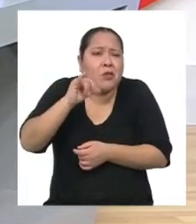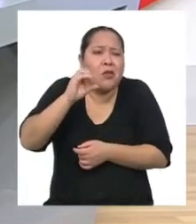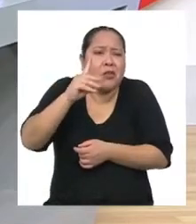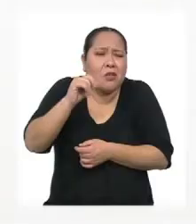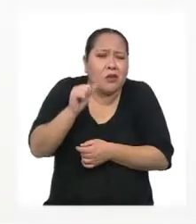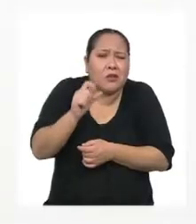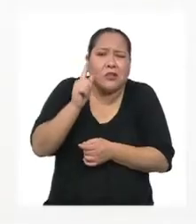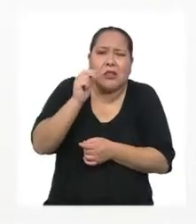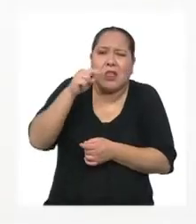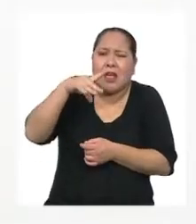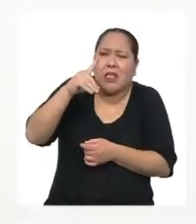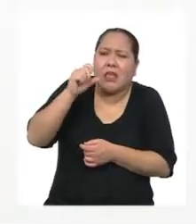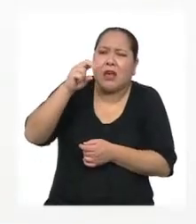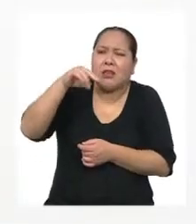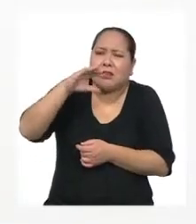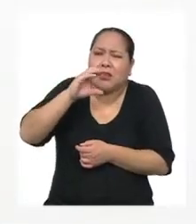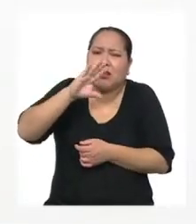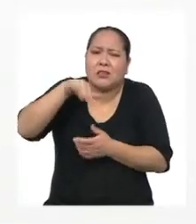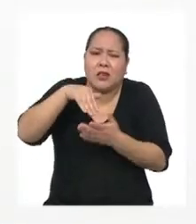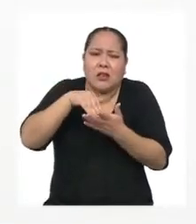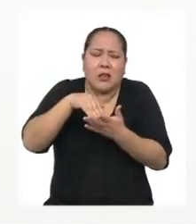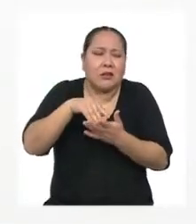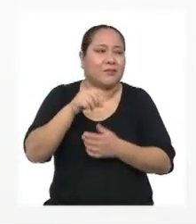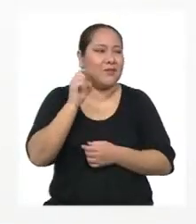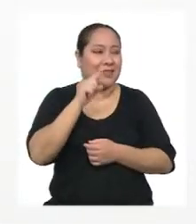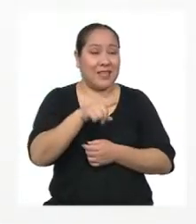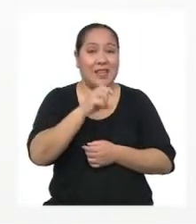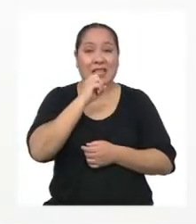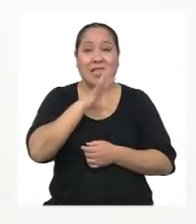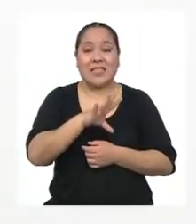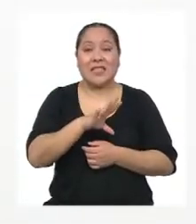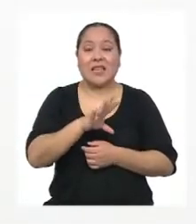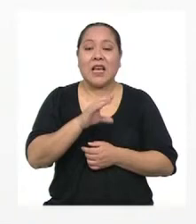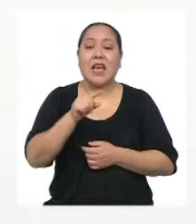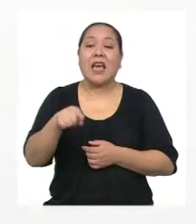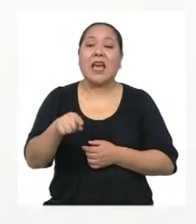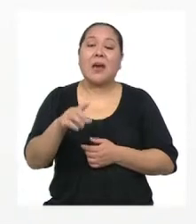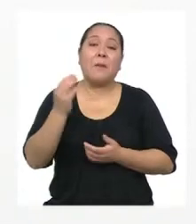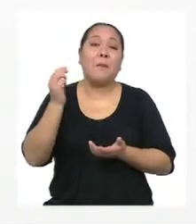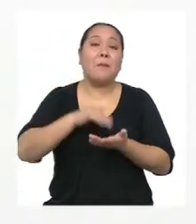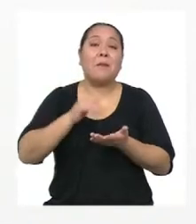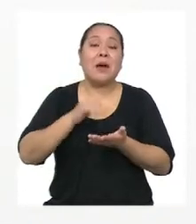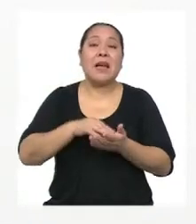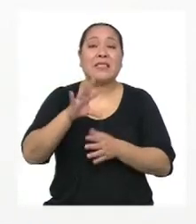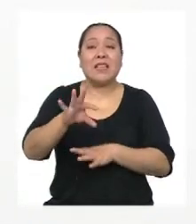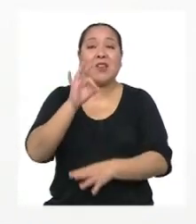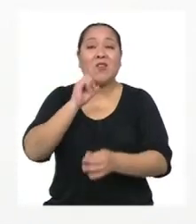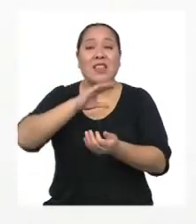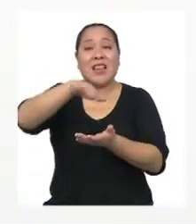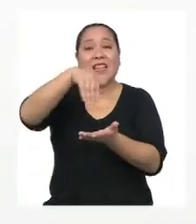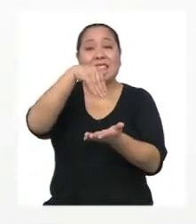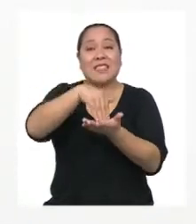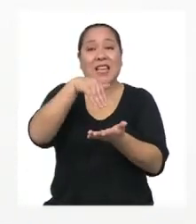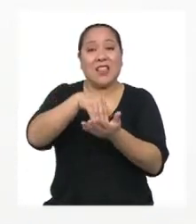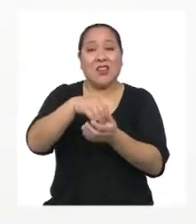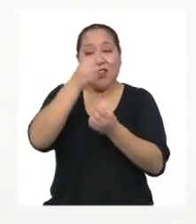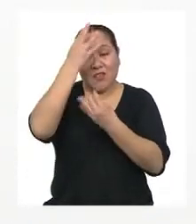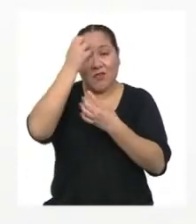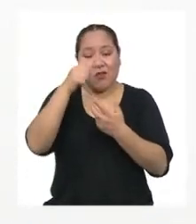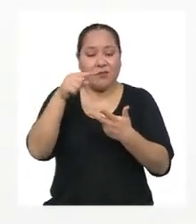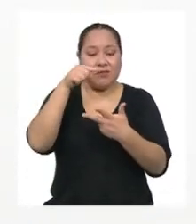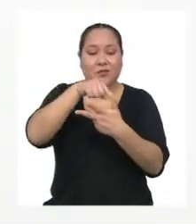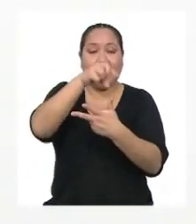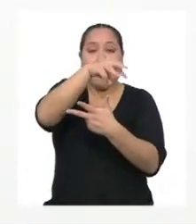central. Se llaman así porque tienden a concentrarse en la parte central de la distribución de datos, y estas son